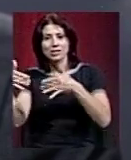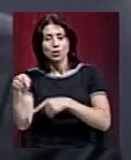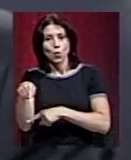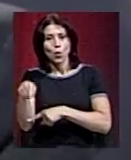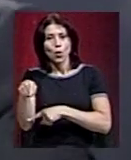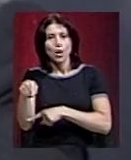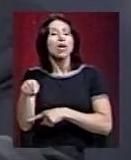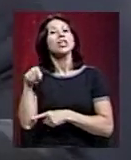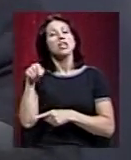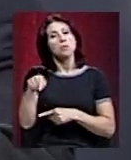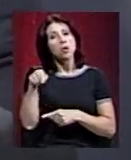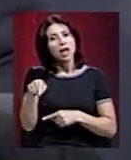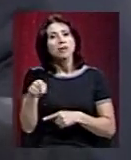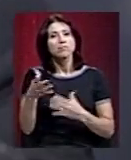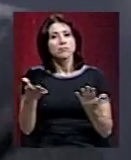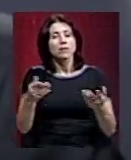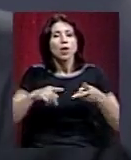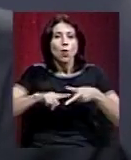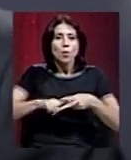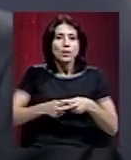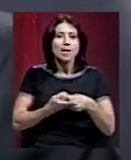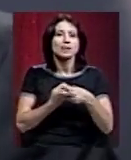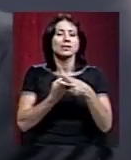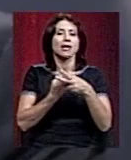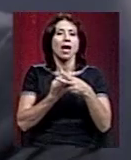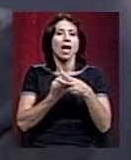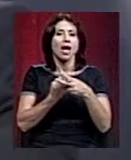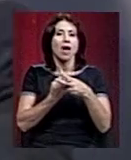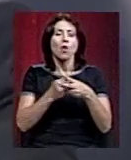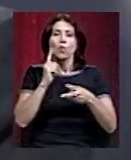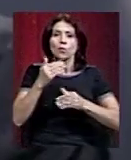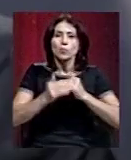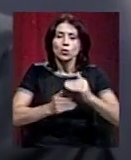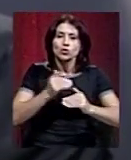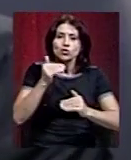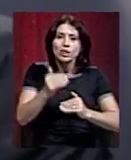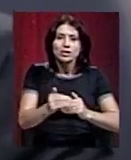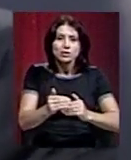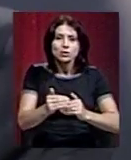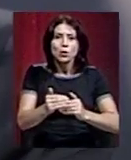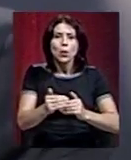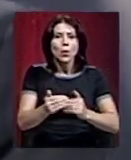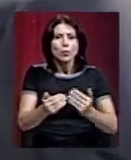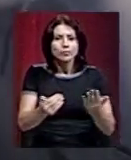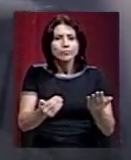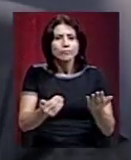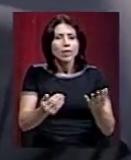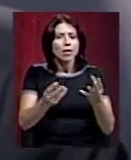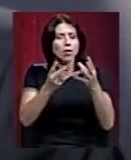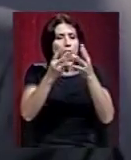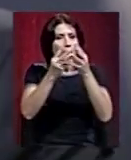Y por ahí comienza un proceso, diría yo, invisible, que culmina.